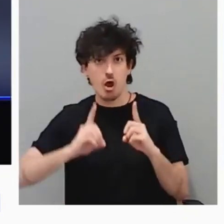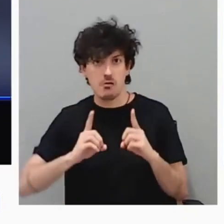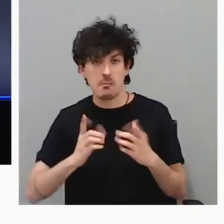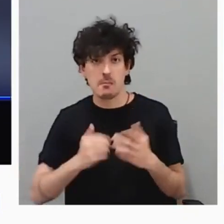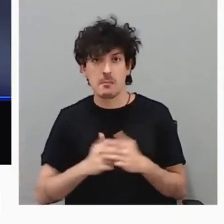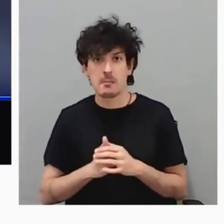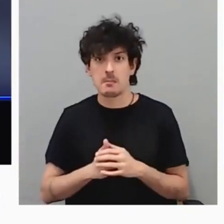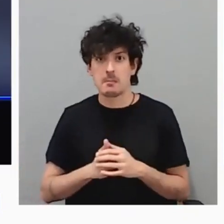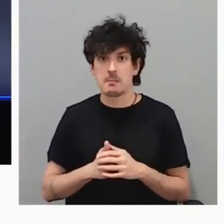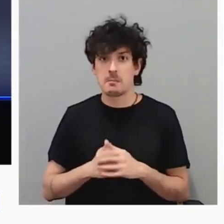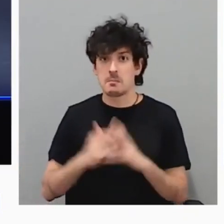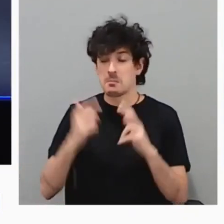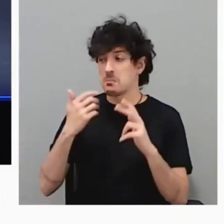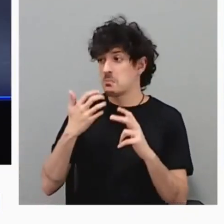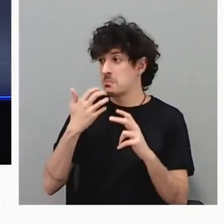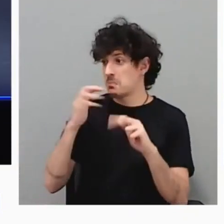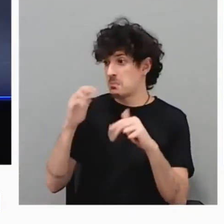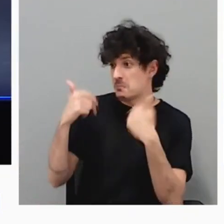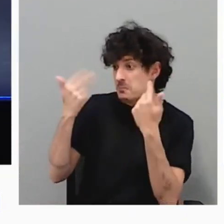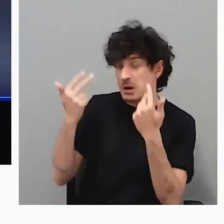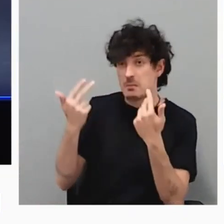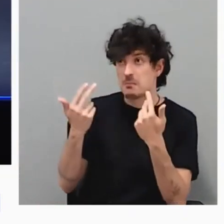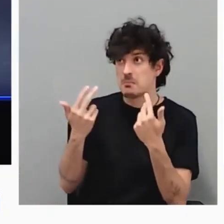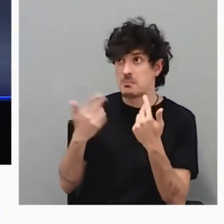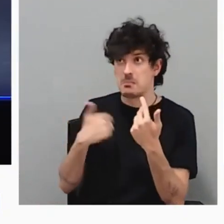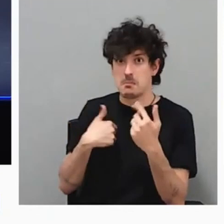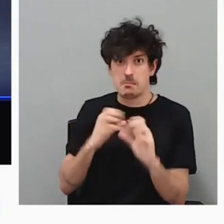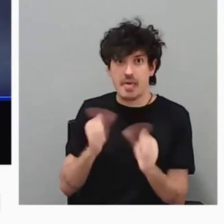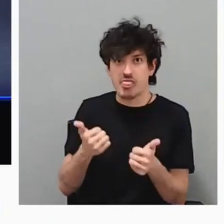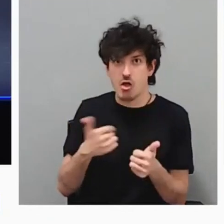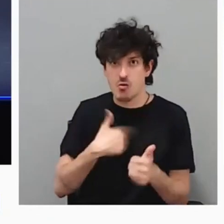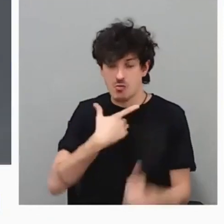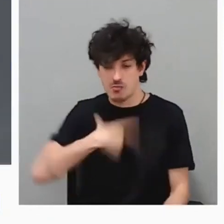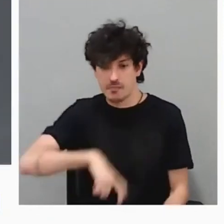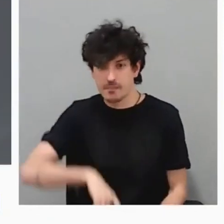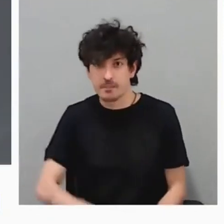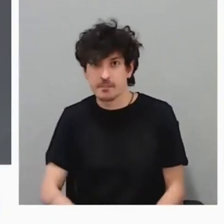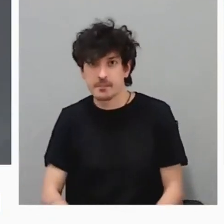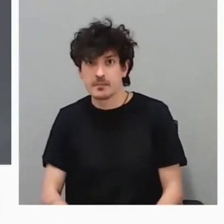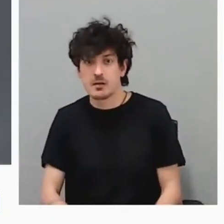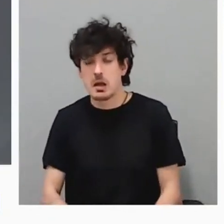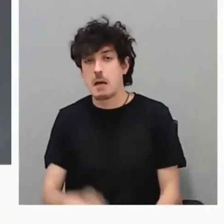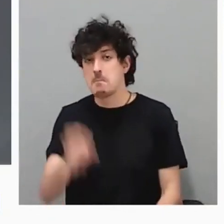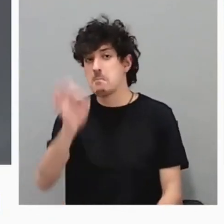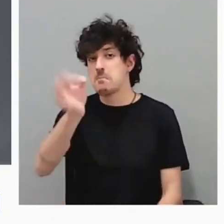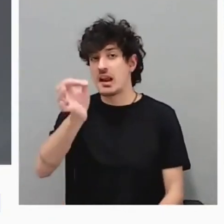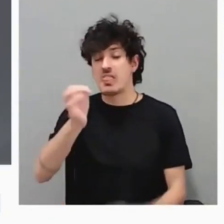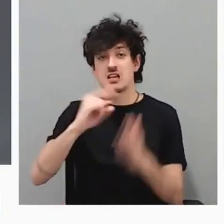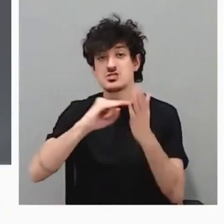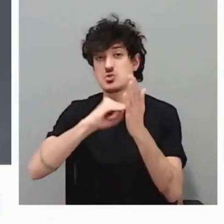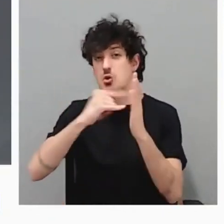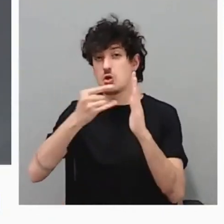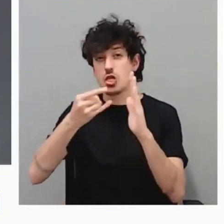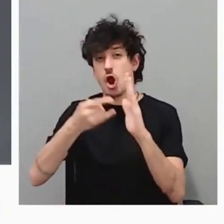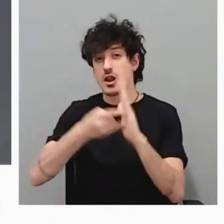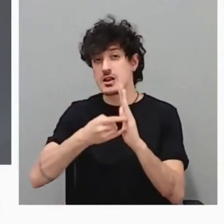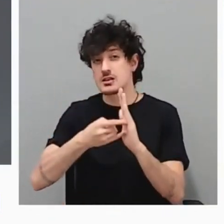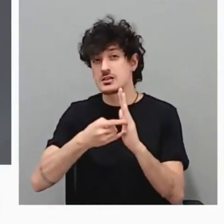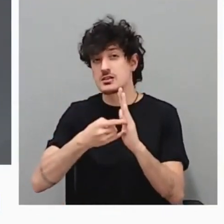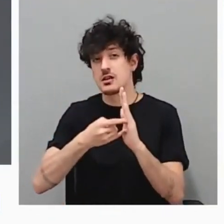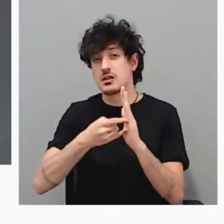queréis, me permitís. A ver, es verdad que soluciones están